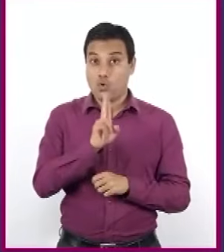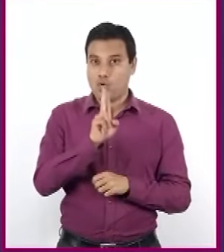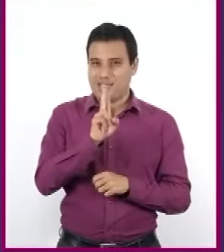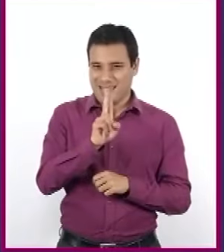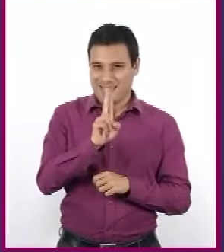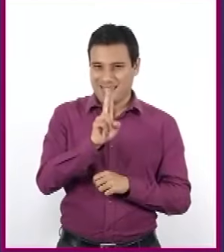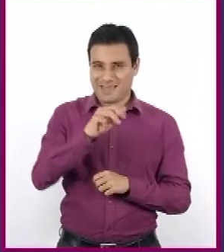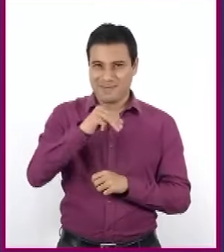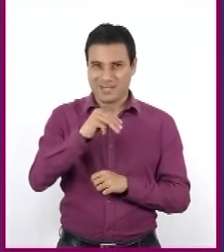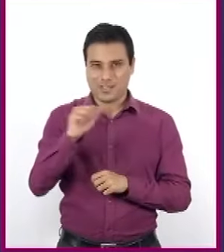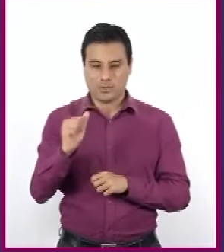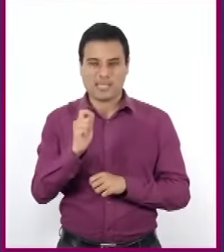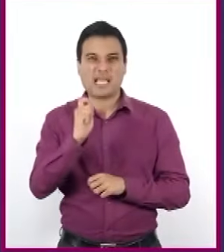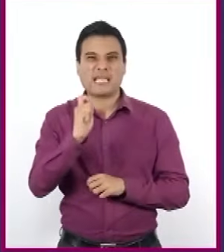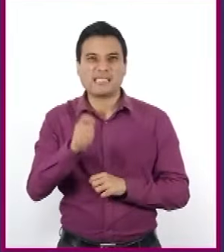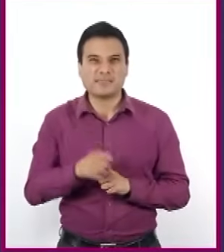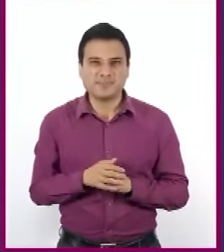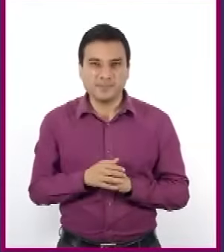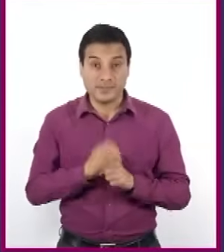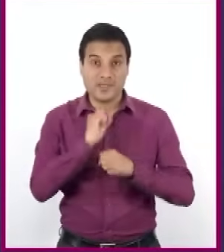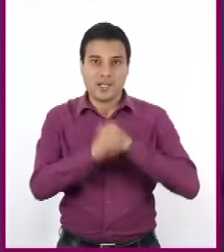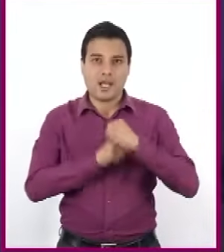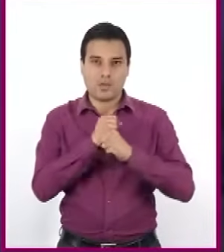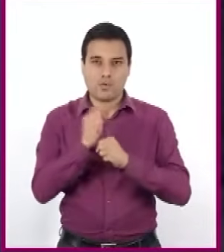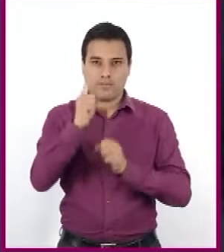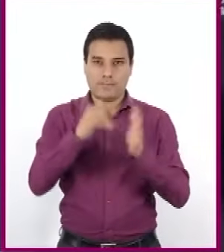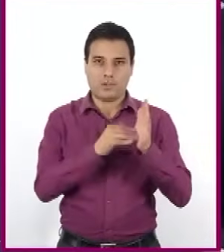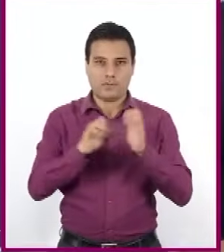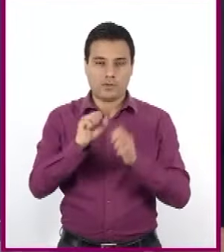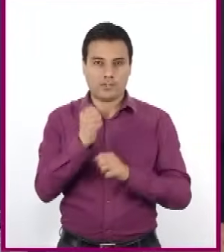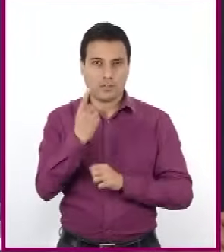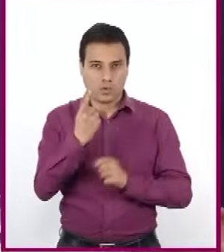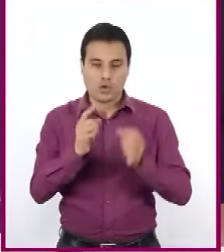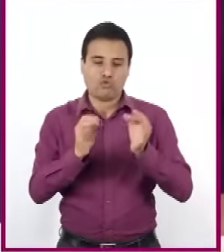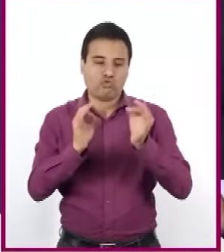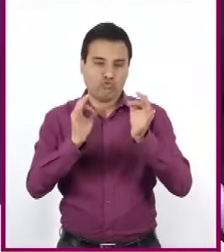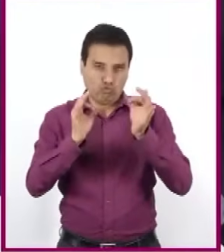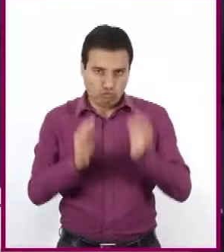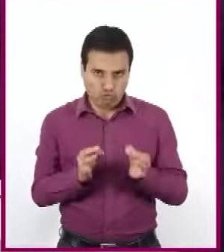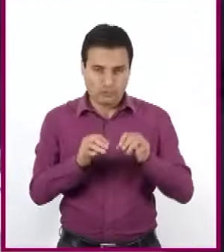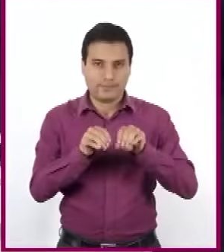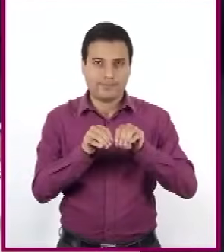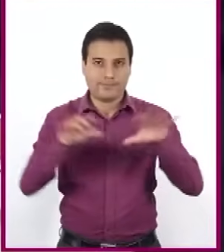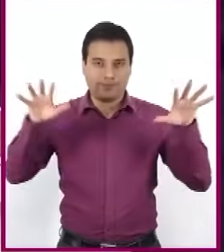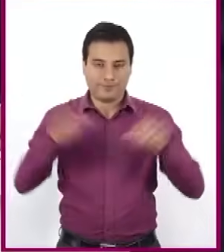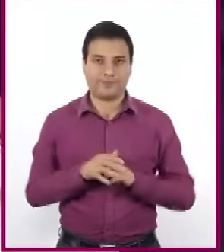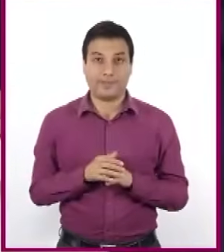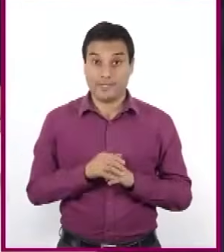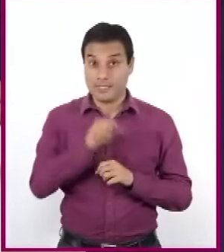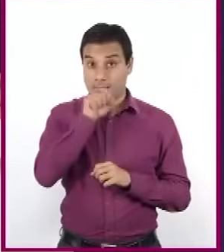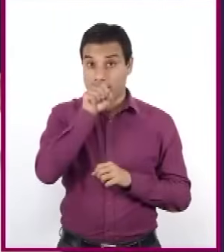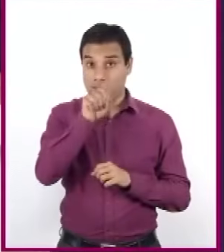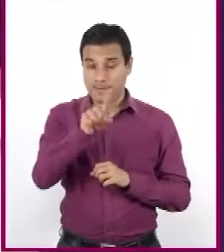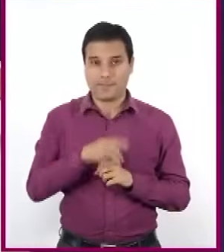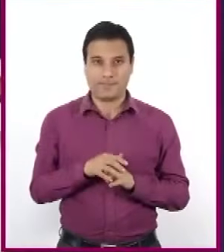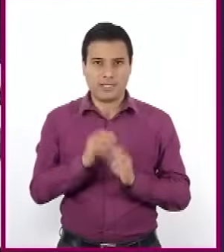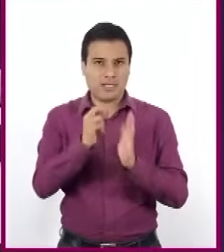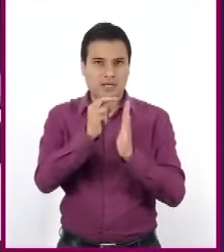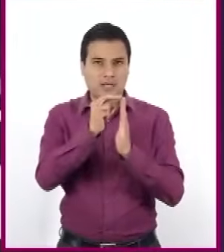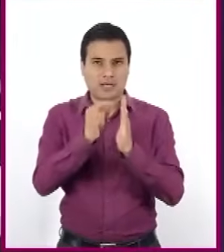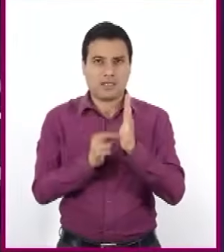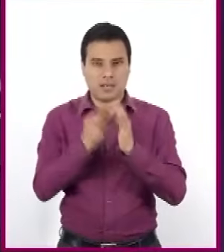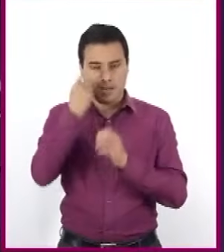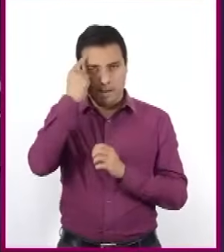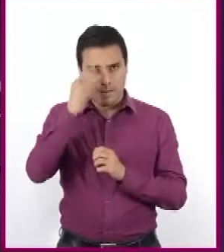fue establecida hasta 1961. El patrón de medida de masas atómicas se simboliza con la